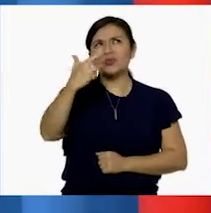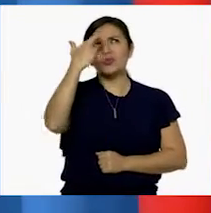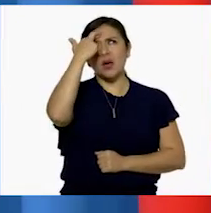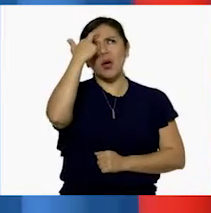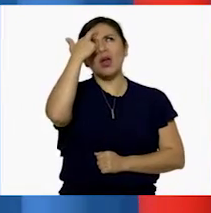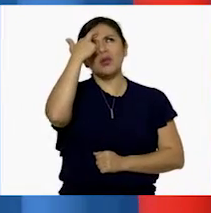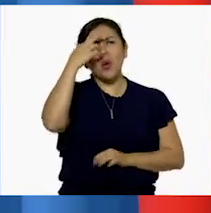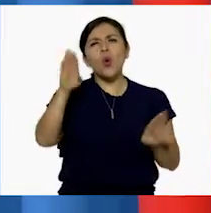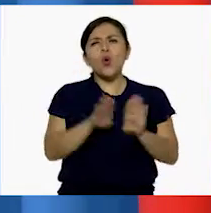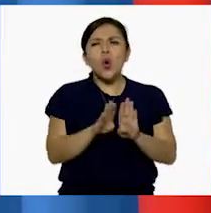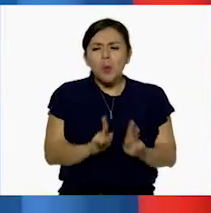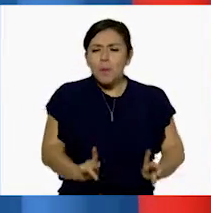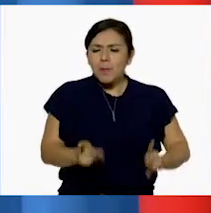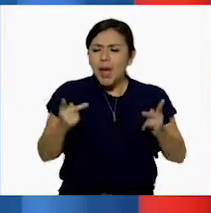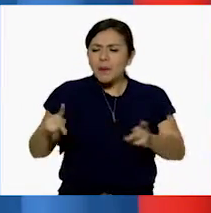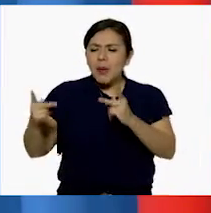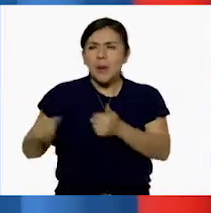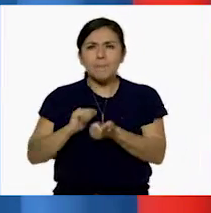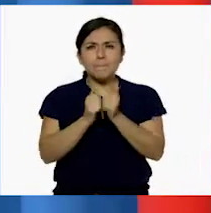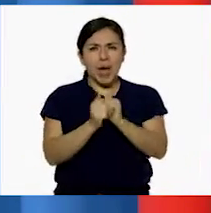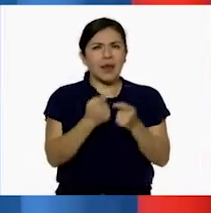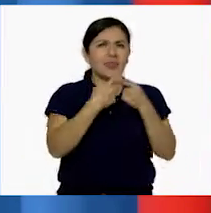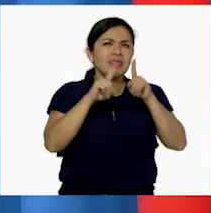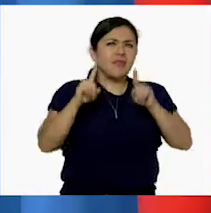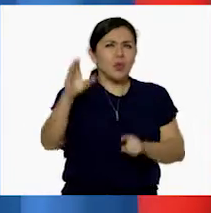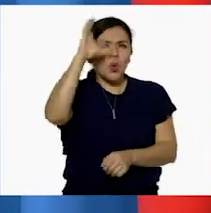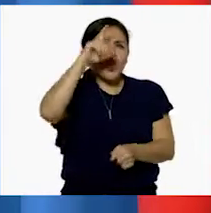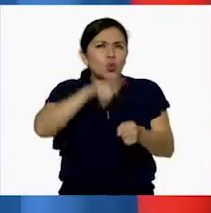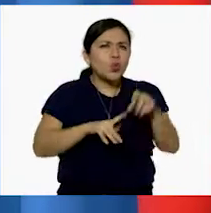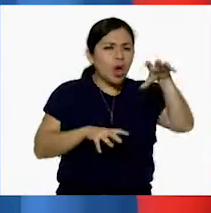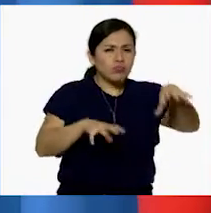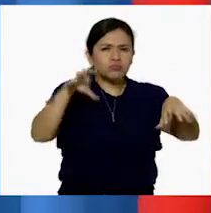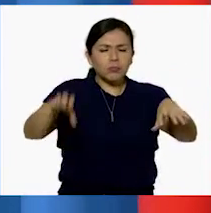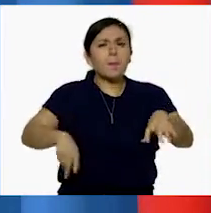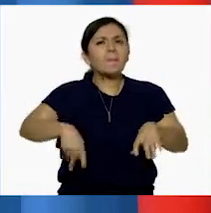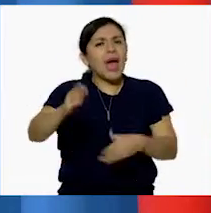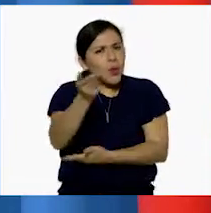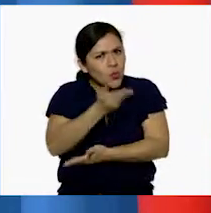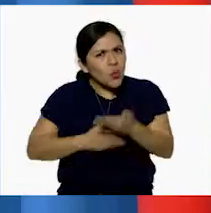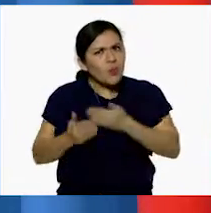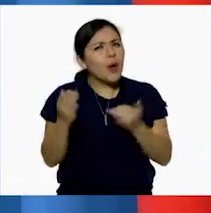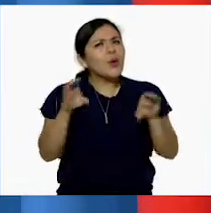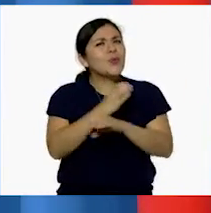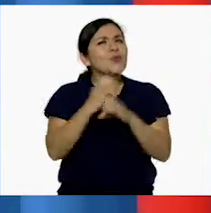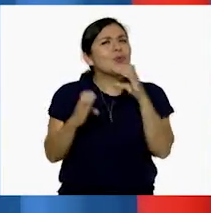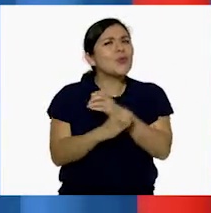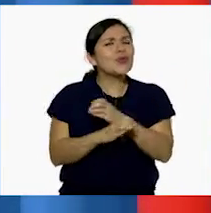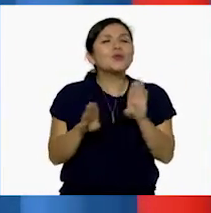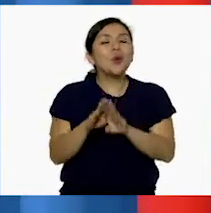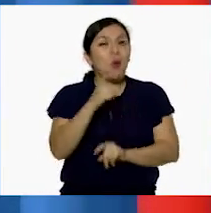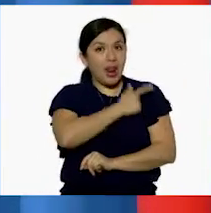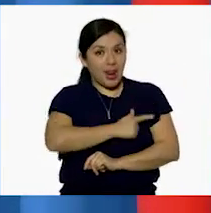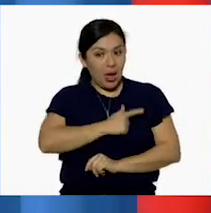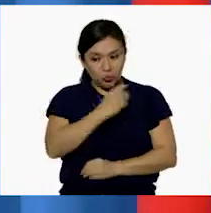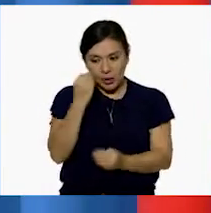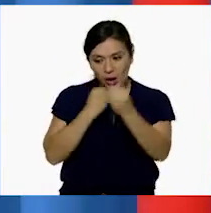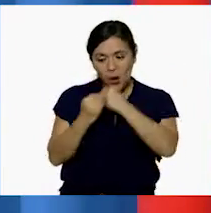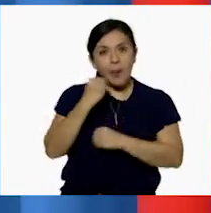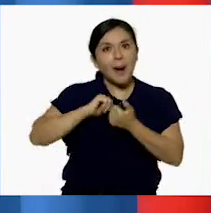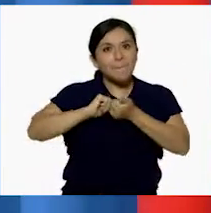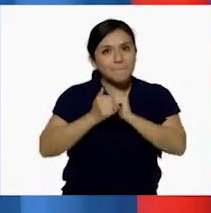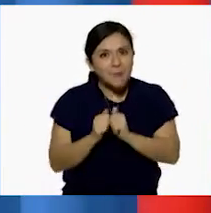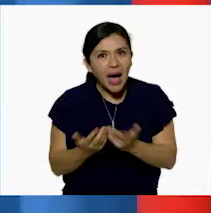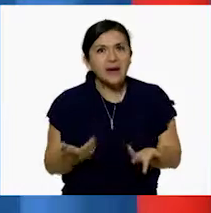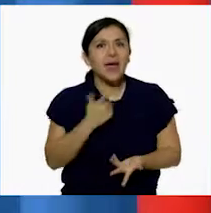la manera de vender el pan sea muy diferente en ambas culturas, se comparten aspectos esenciales como el gusto por el mismo pan y